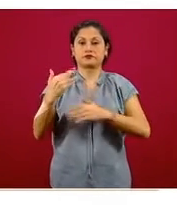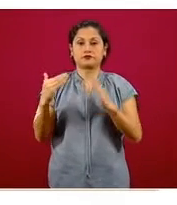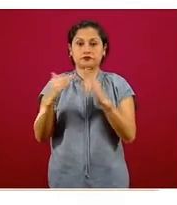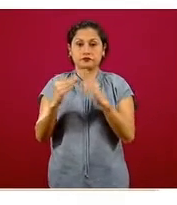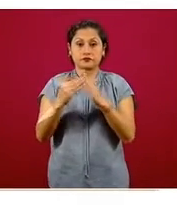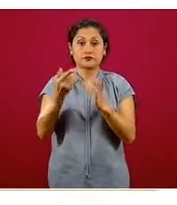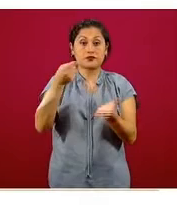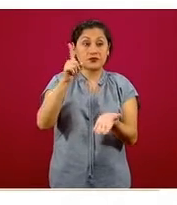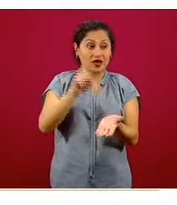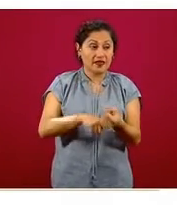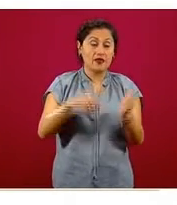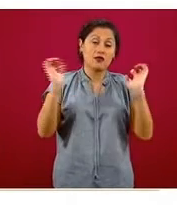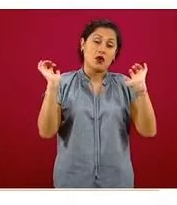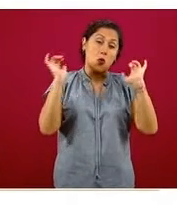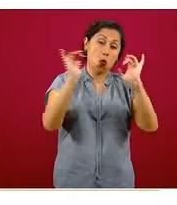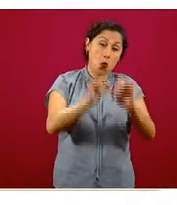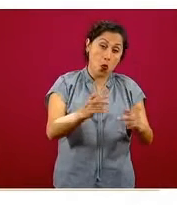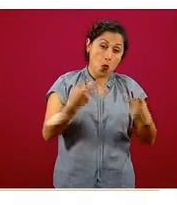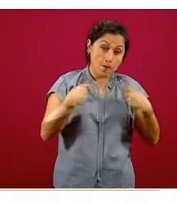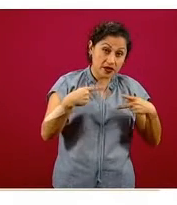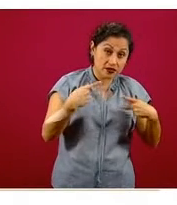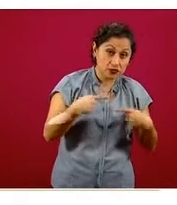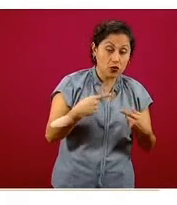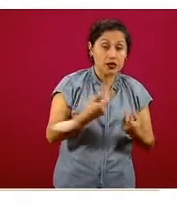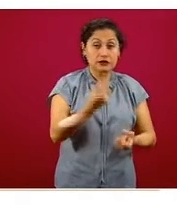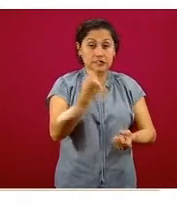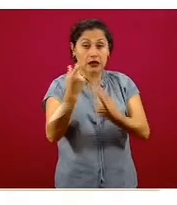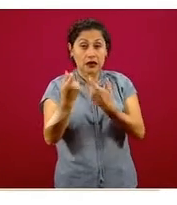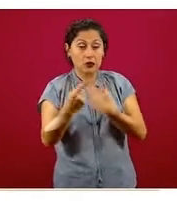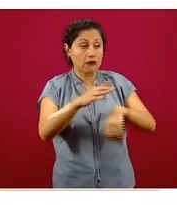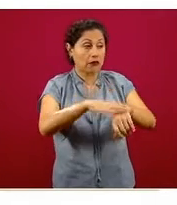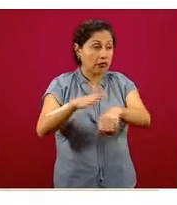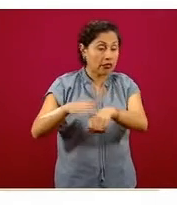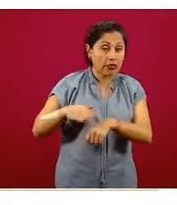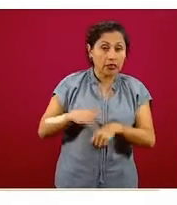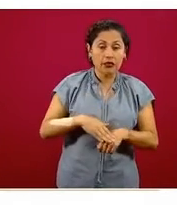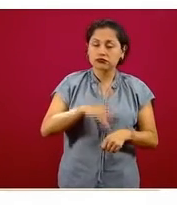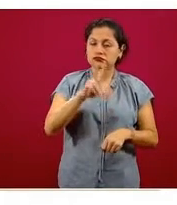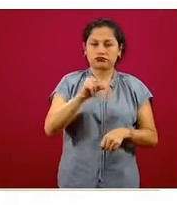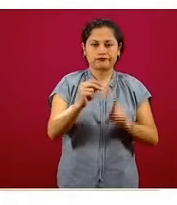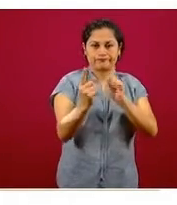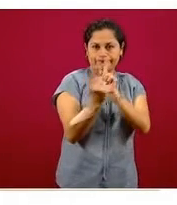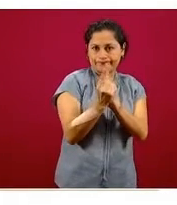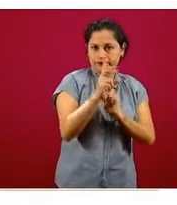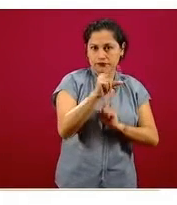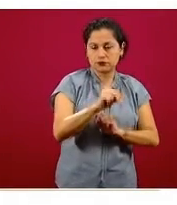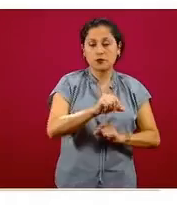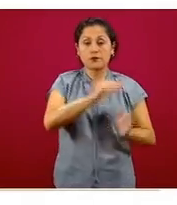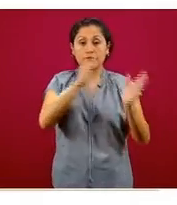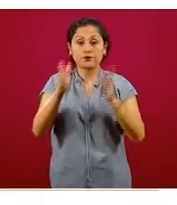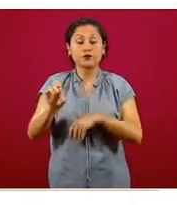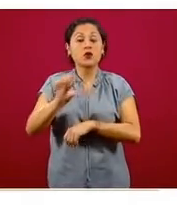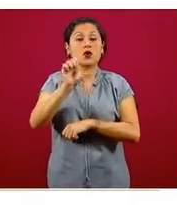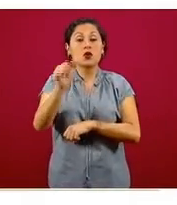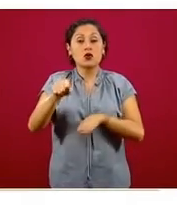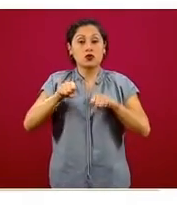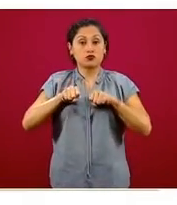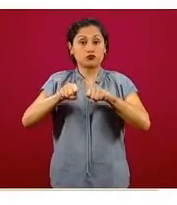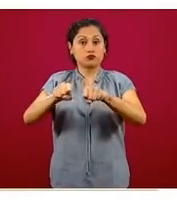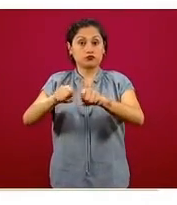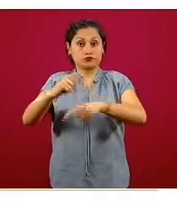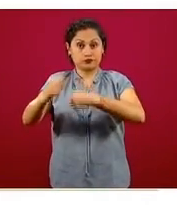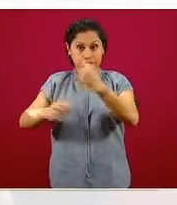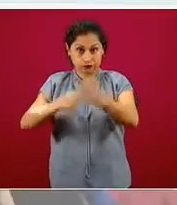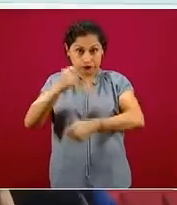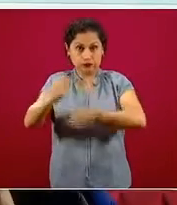actividades de congregaciones o que mantengan a las personas muy cerca. En el caso de los mercados, supermercados, pues es una actividad esencial, las personas